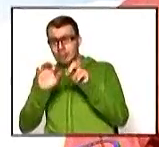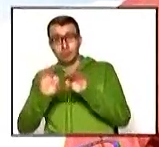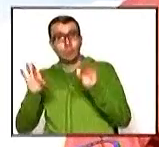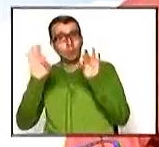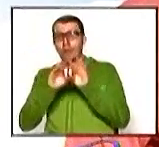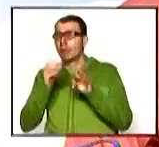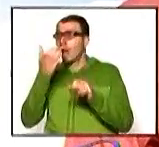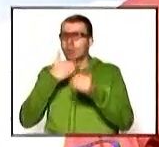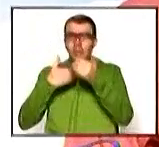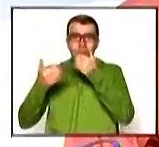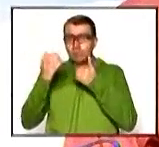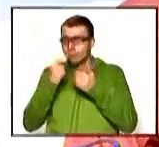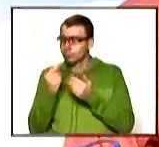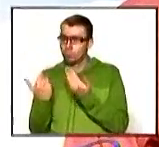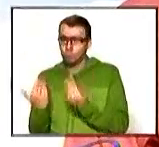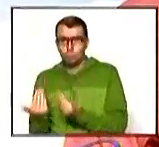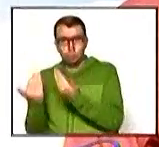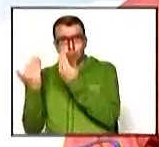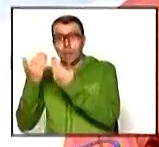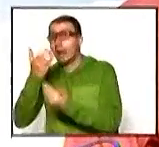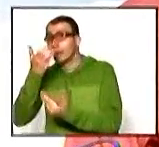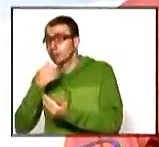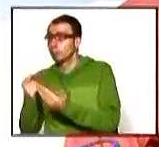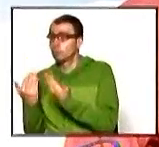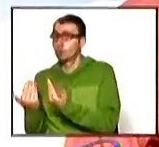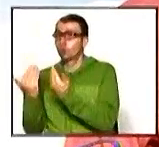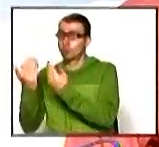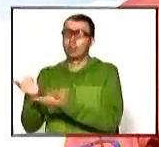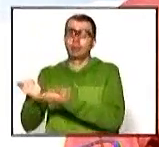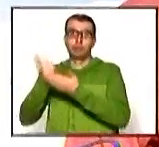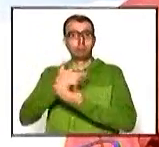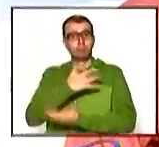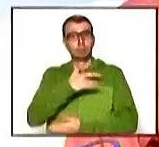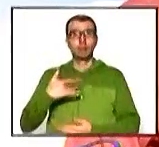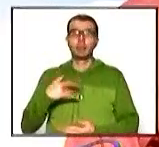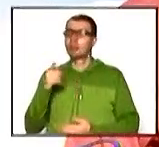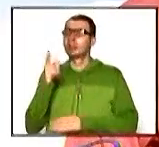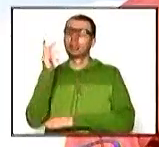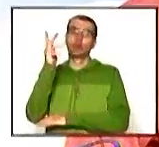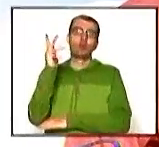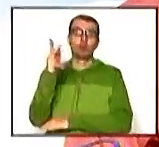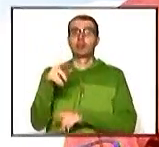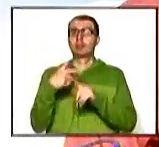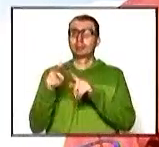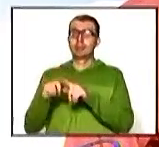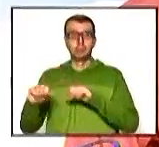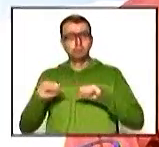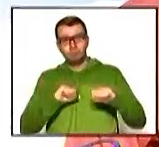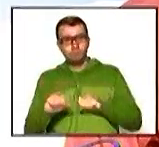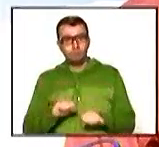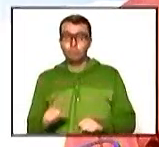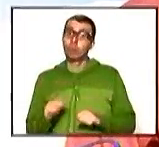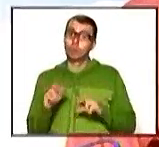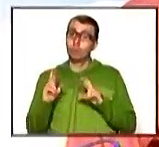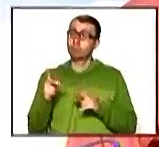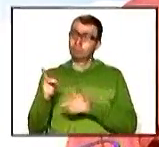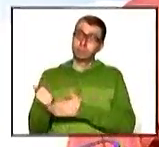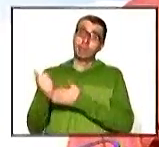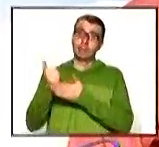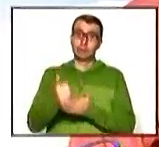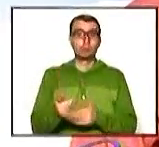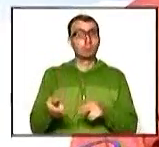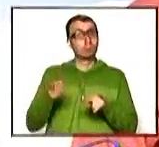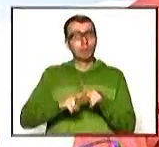la frutoterapia. Y lo tendremos en varios talleres y conferencias y demás. Esperamos que sea un aporte más, así como